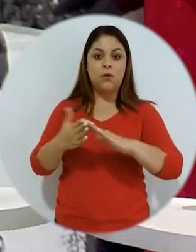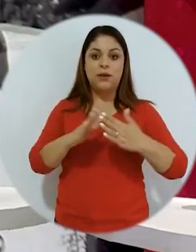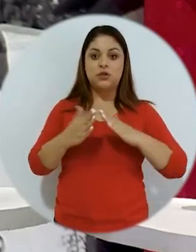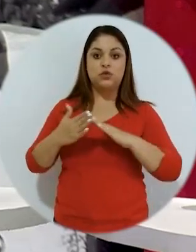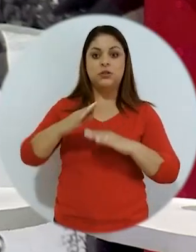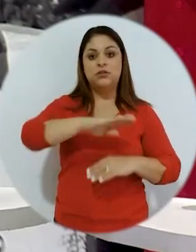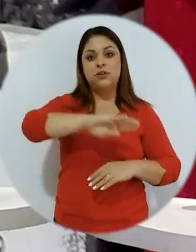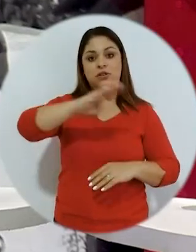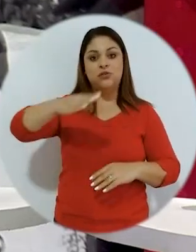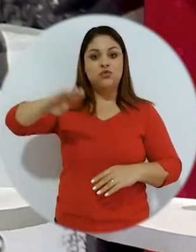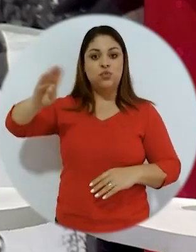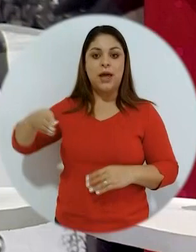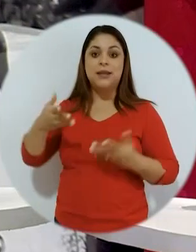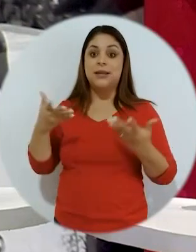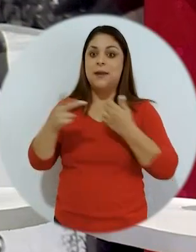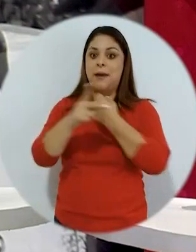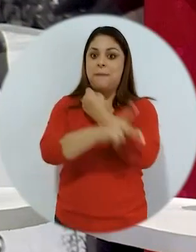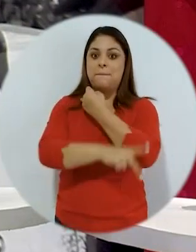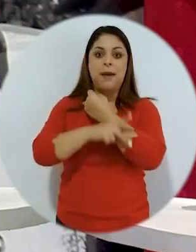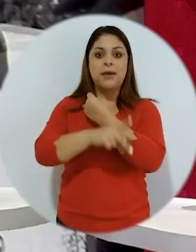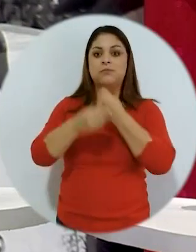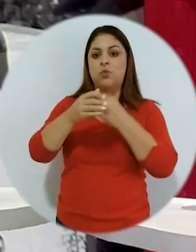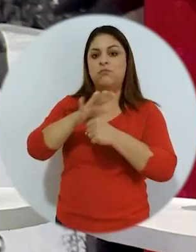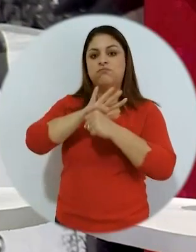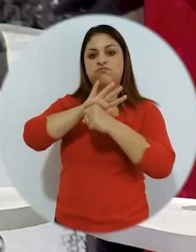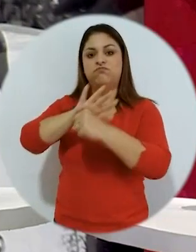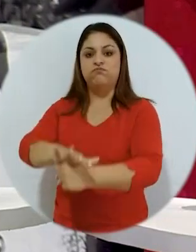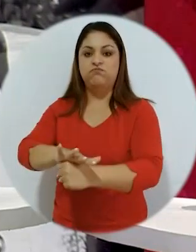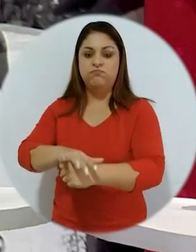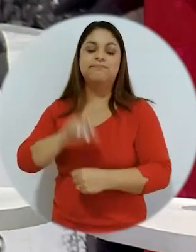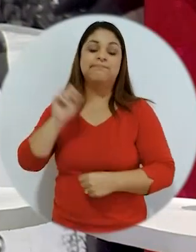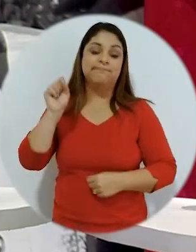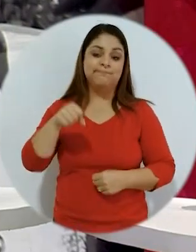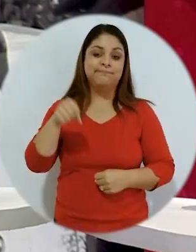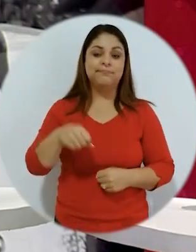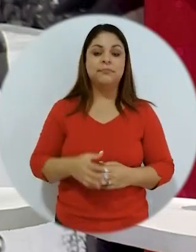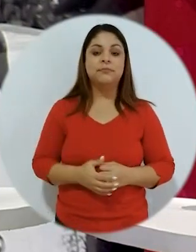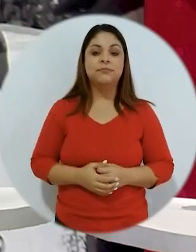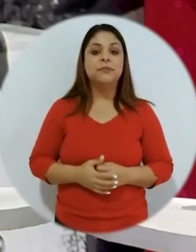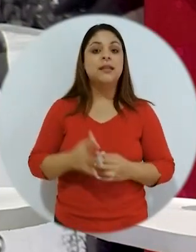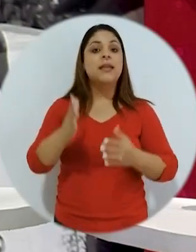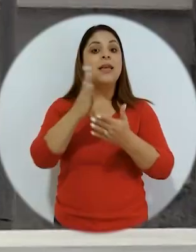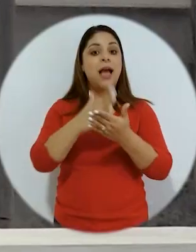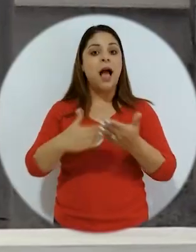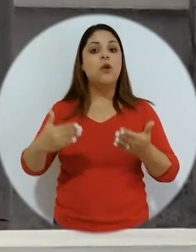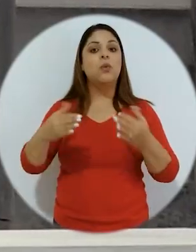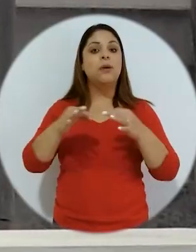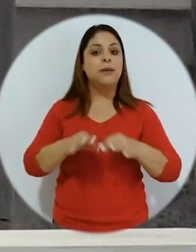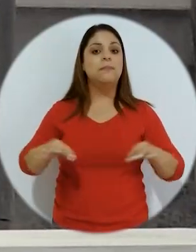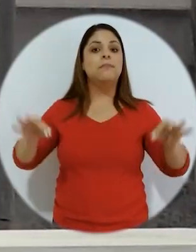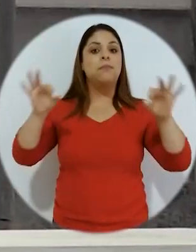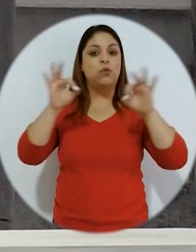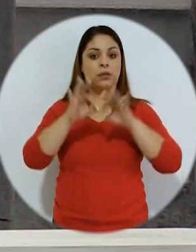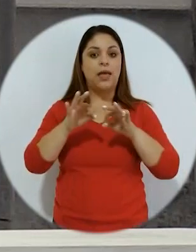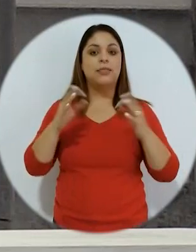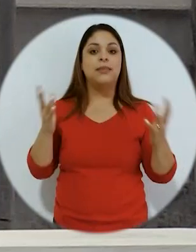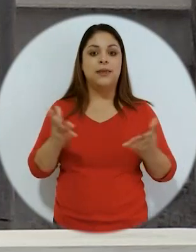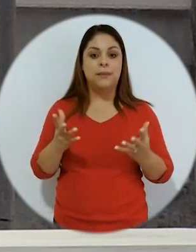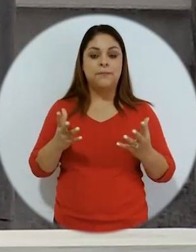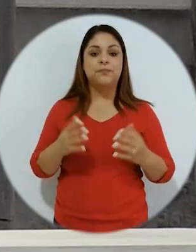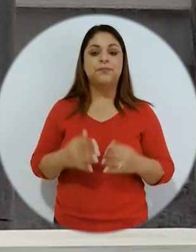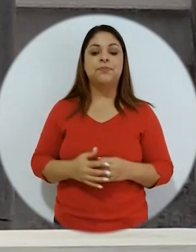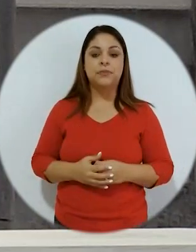esas poblaciones rurales que en nuestro país son tan deprimidas. Sí, y yo creo que algo que es muy